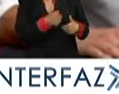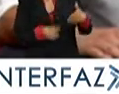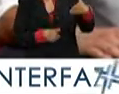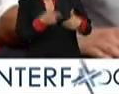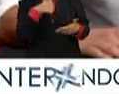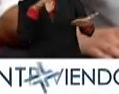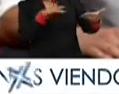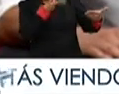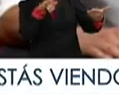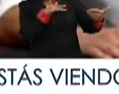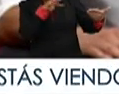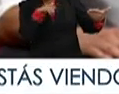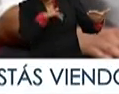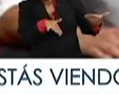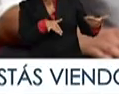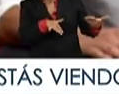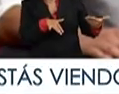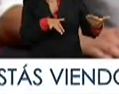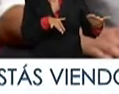por leerlo.